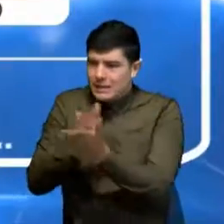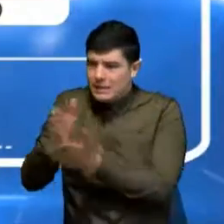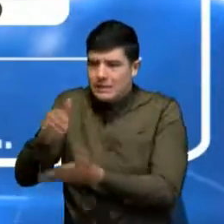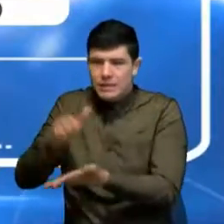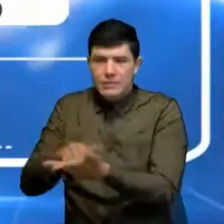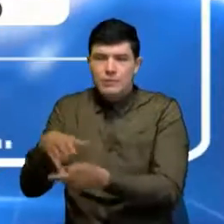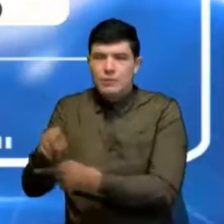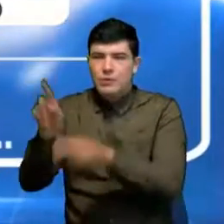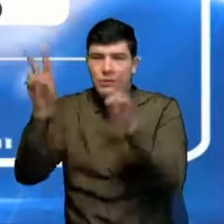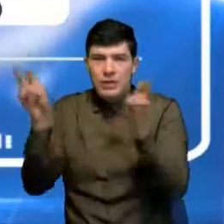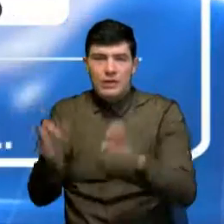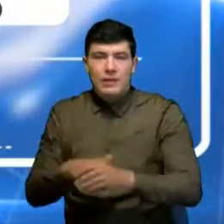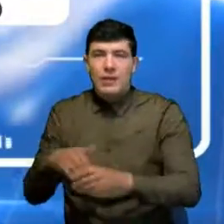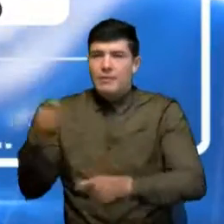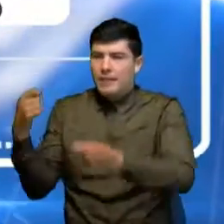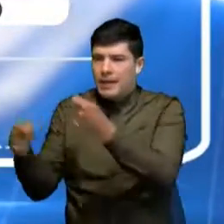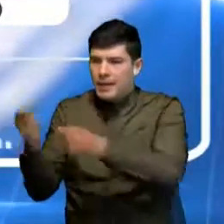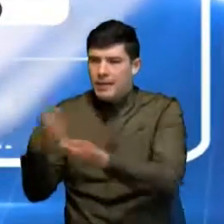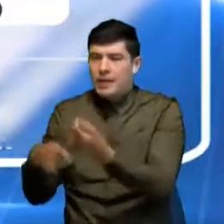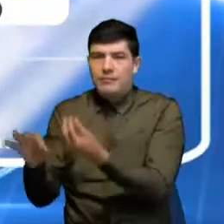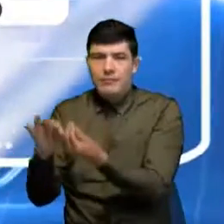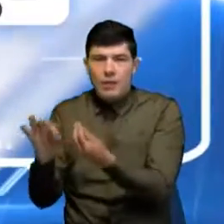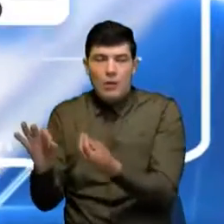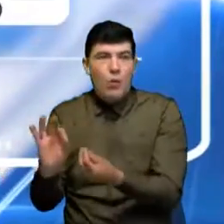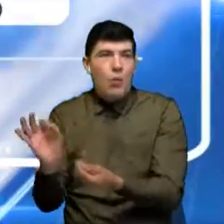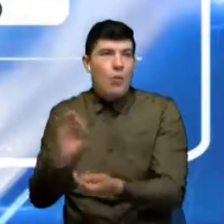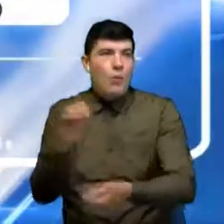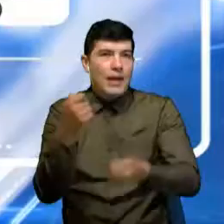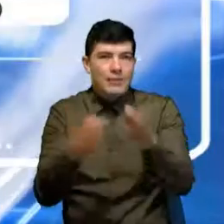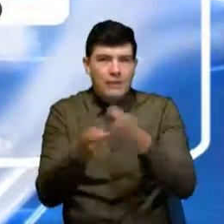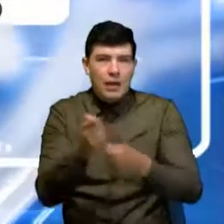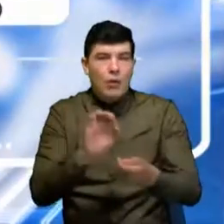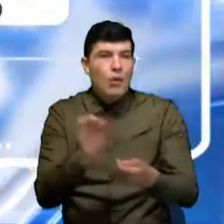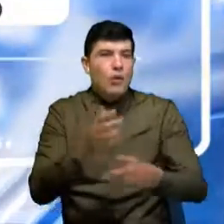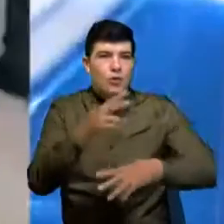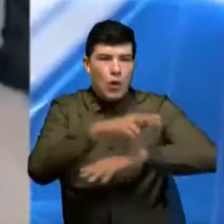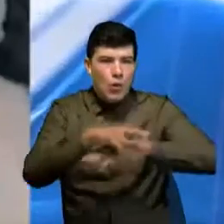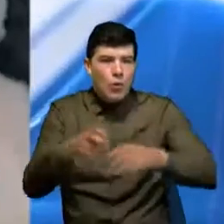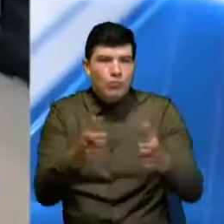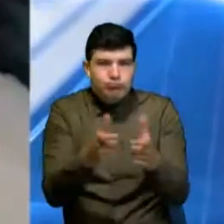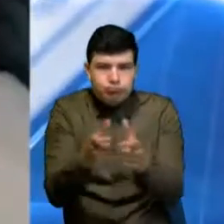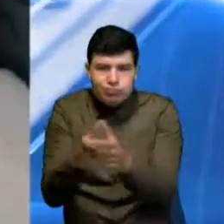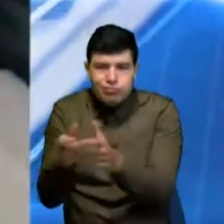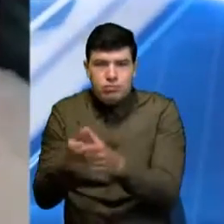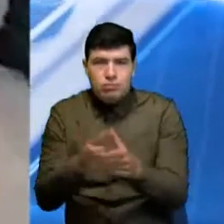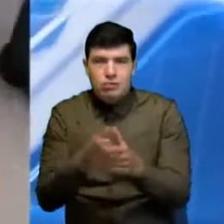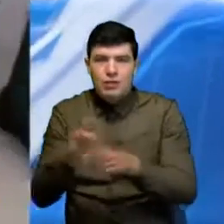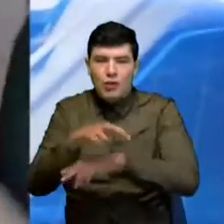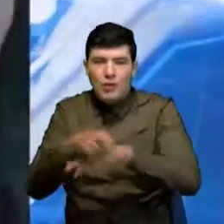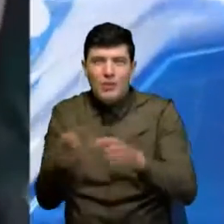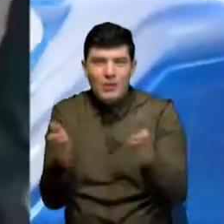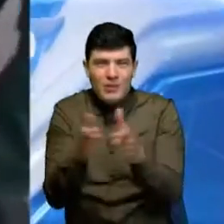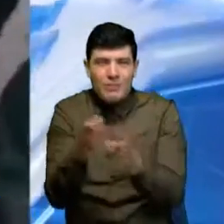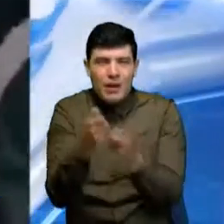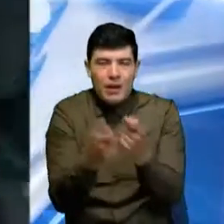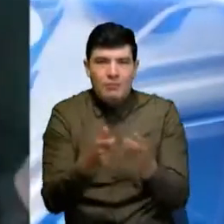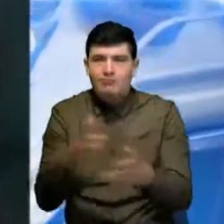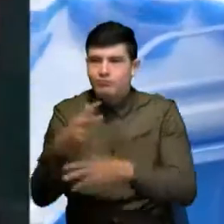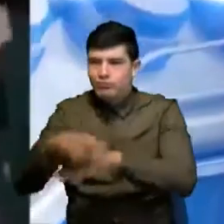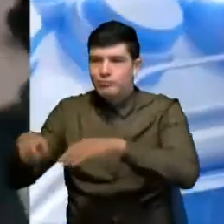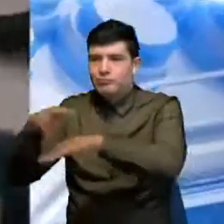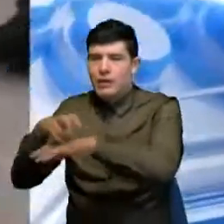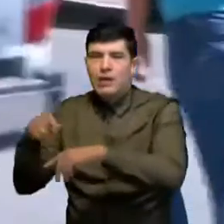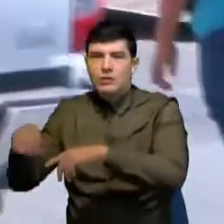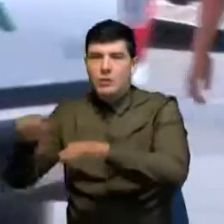del contrabando en hormigueo, con el robo en hormigueo. Lo mismo pasa con este sector que está siendo afectado